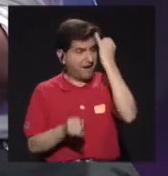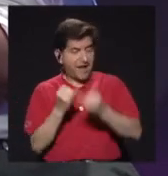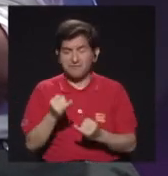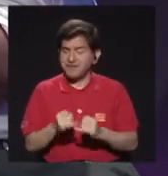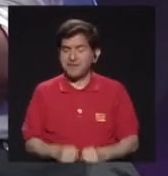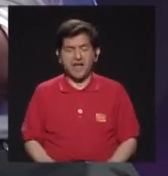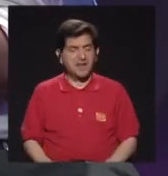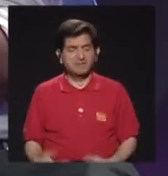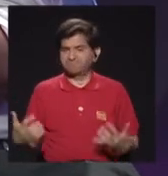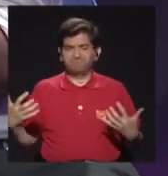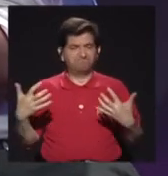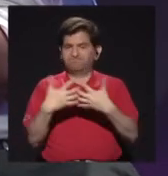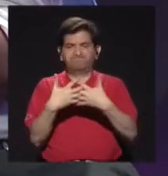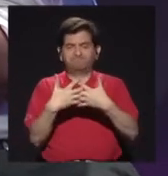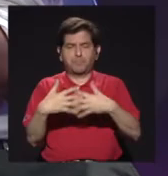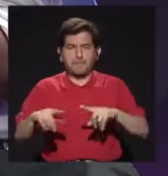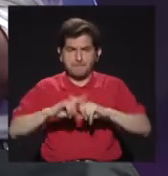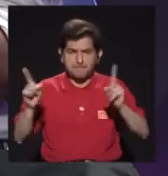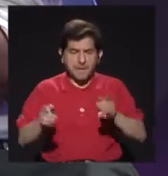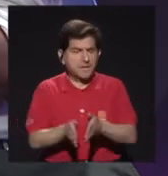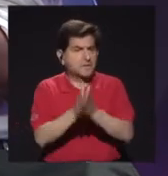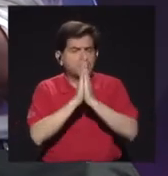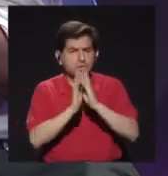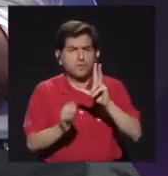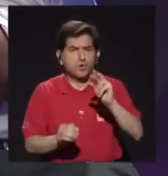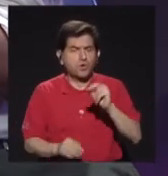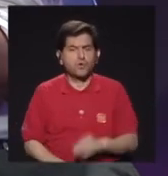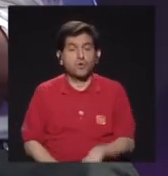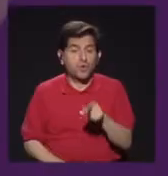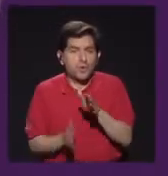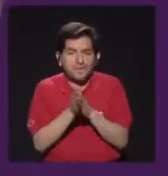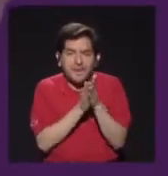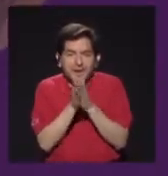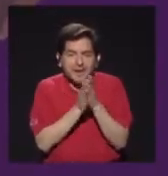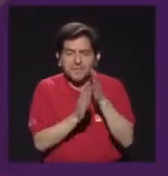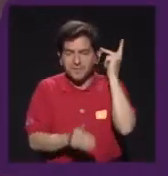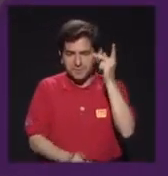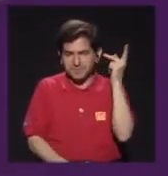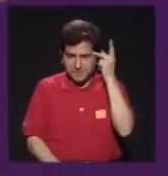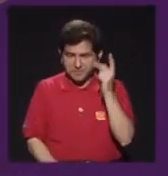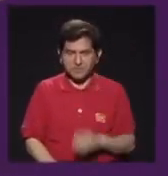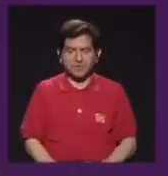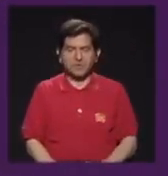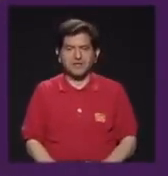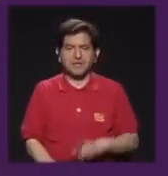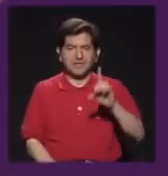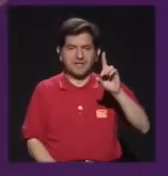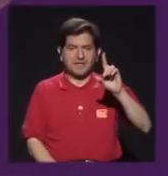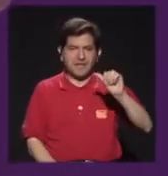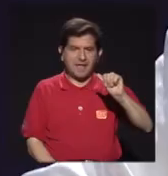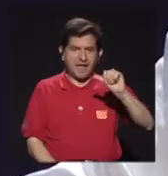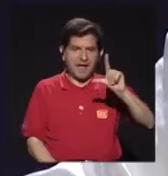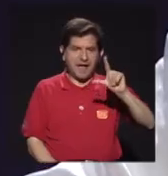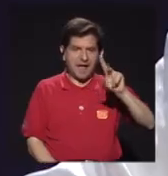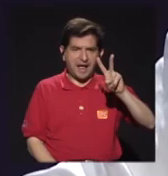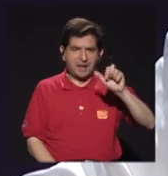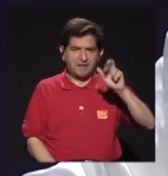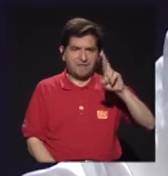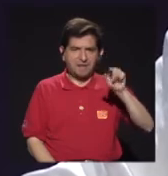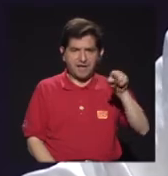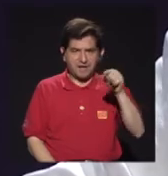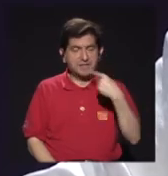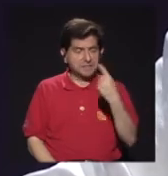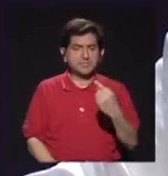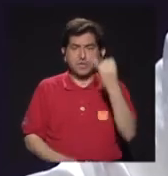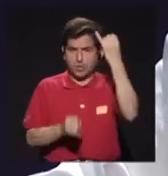no cuando pero se pidió no fuera un trampolín político y antonio álvarez me acuerdo perfectamente que dijo este es el